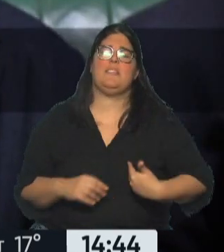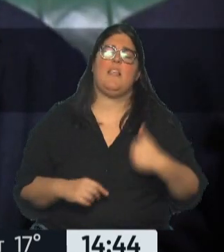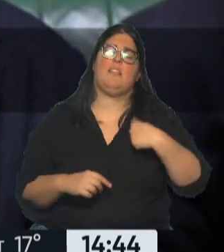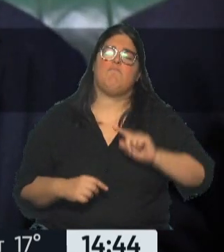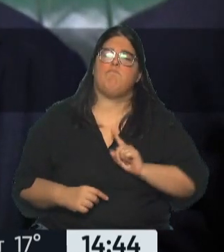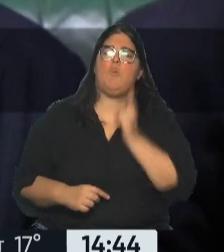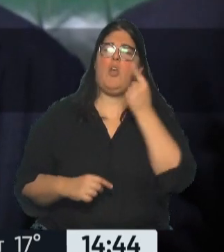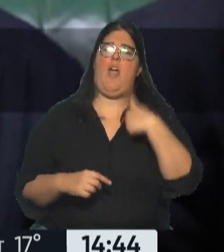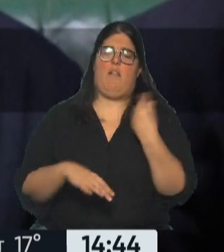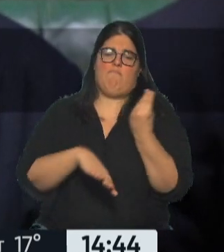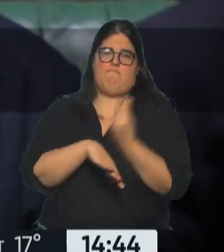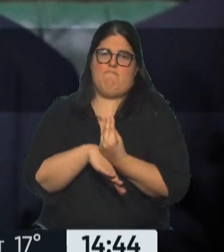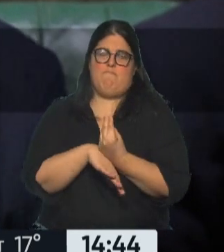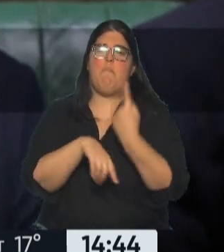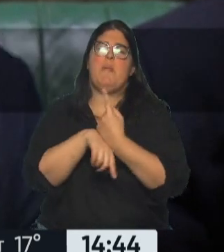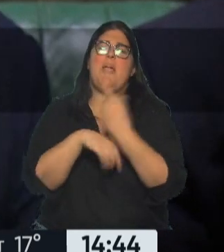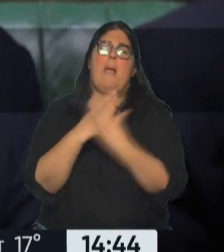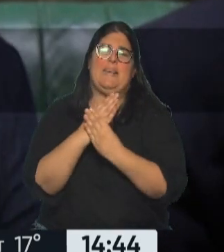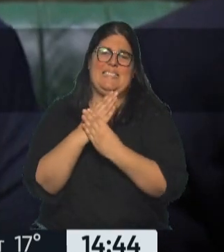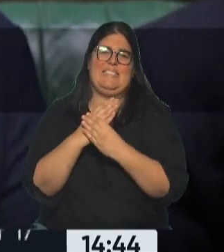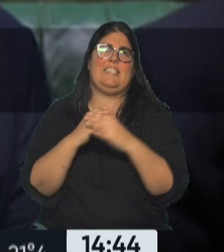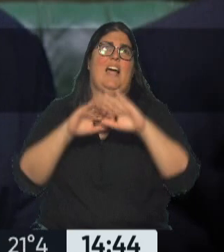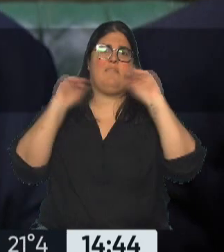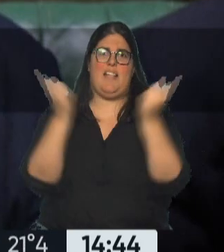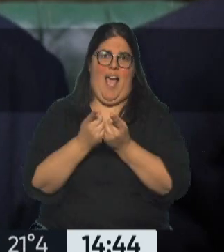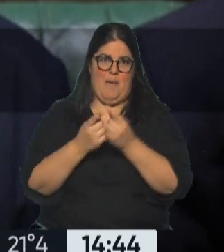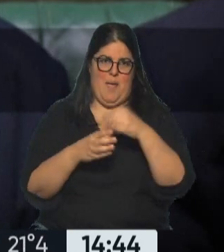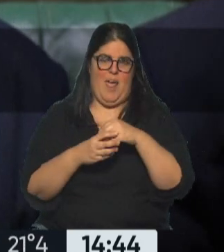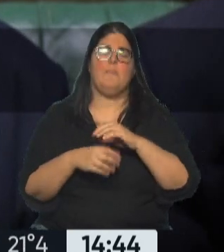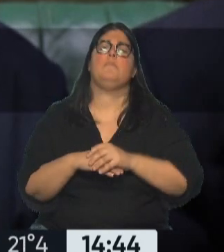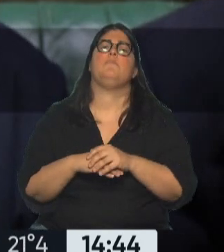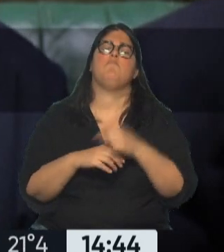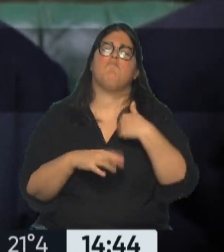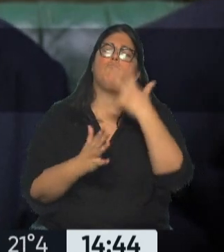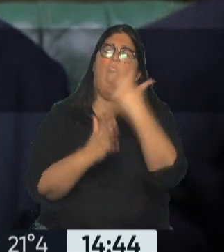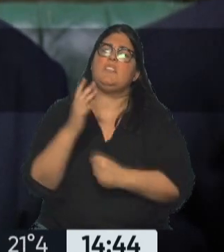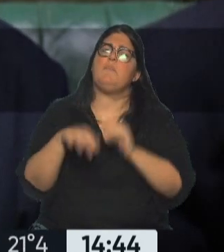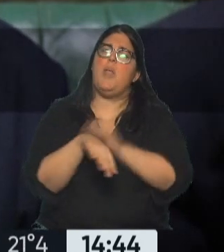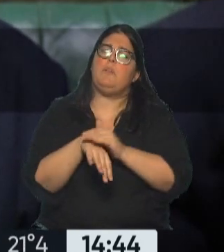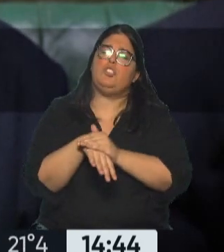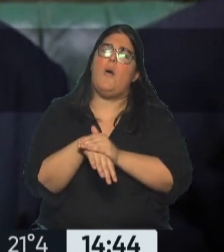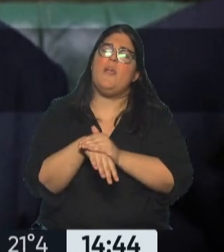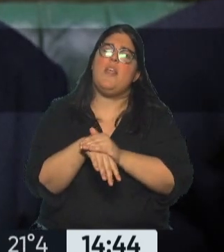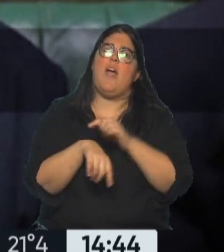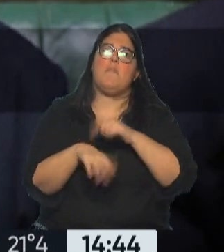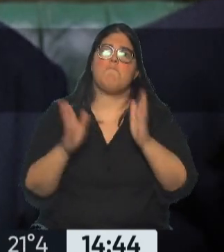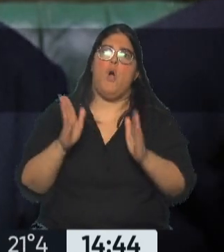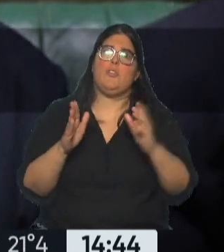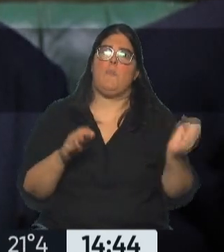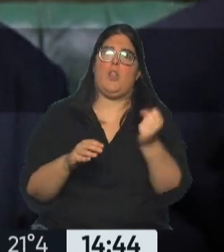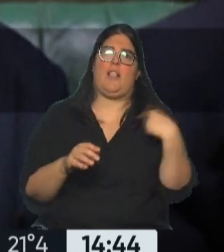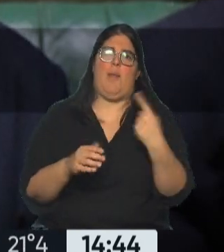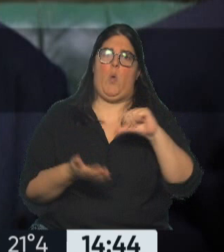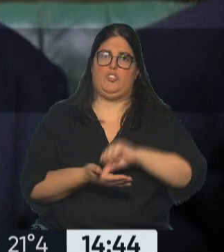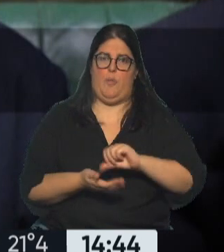to take my place as Prime Minister in this House and to take on responsibility at a vital time for